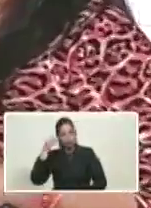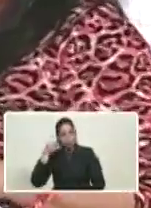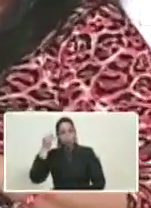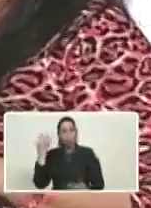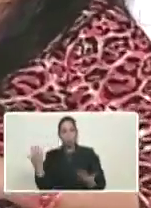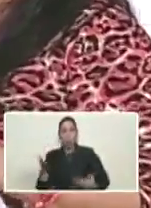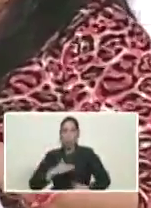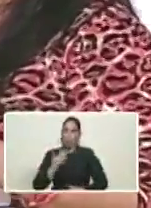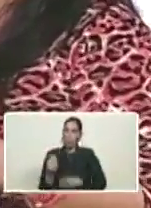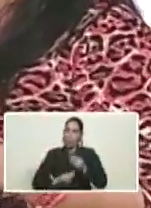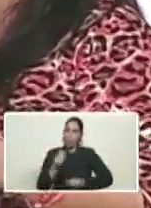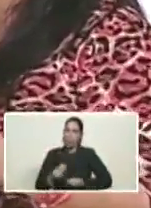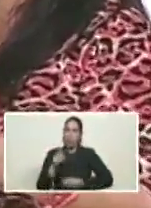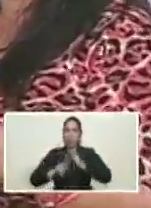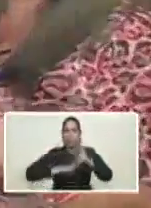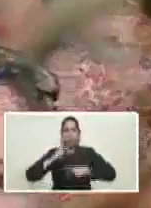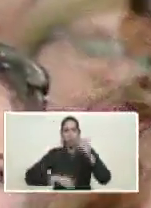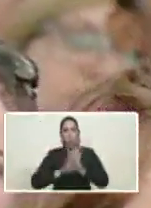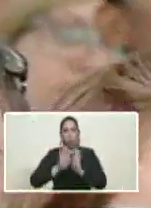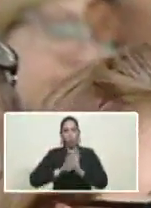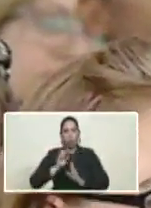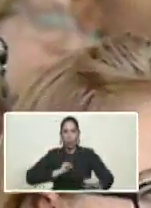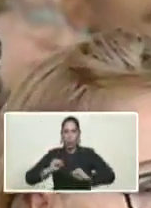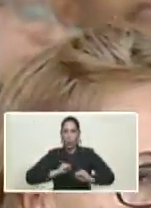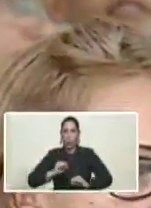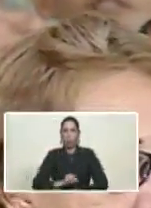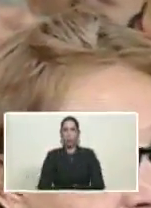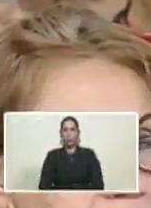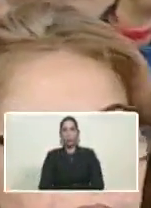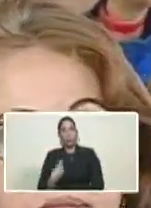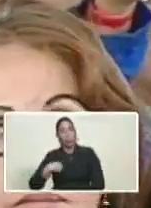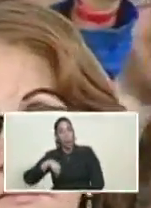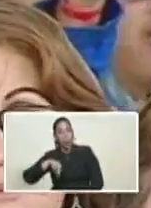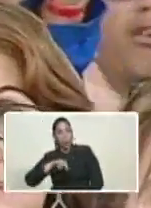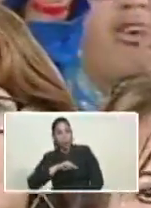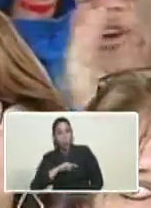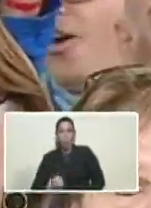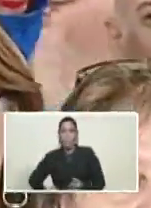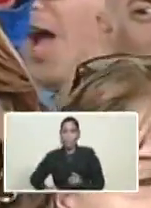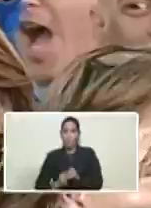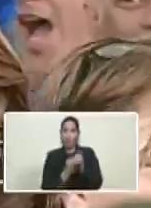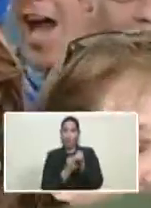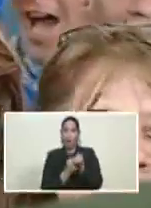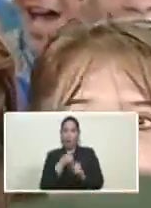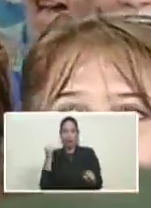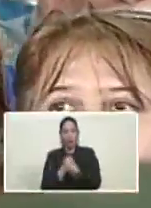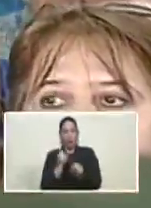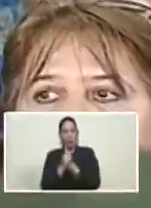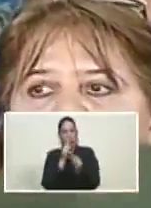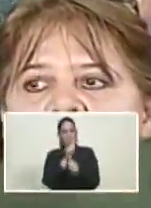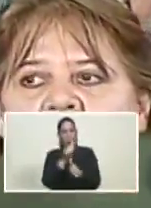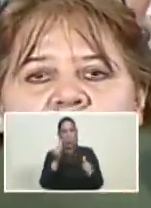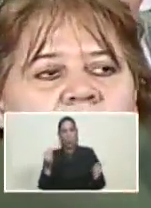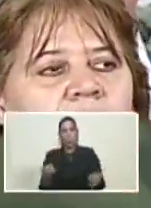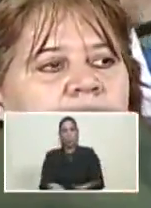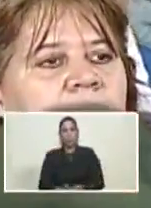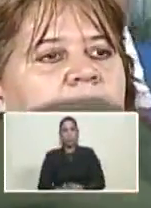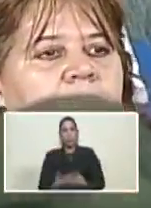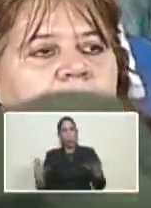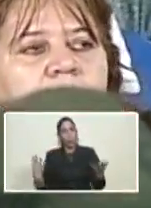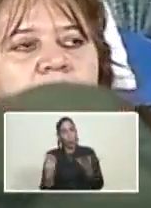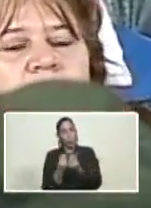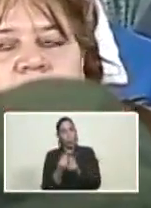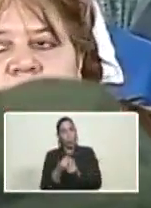hacerlos productivos. Pero desde nosotros, desde las bases, desde los trabajadores en conjunto con el Poder